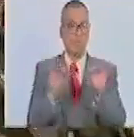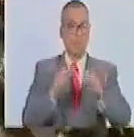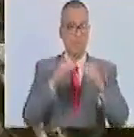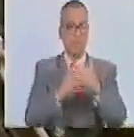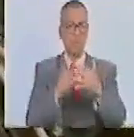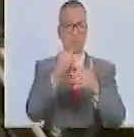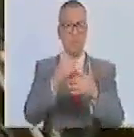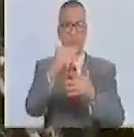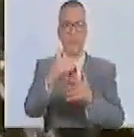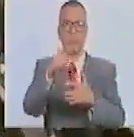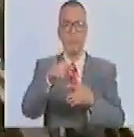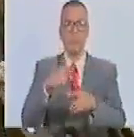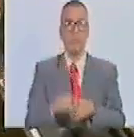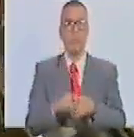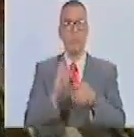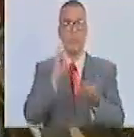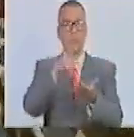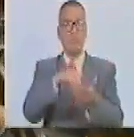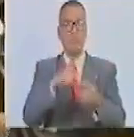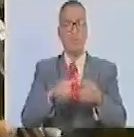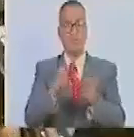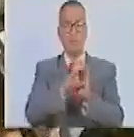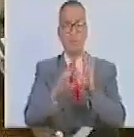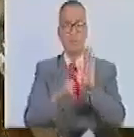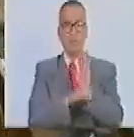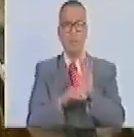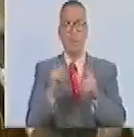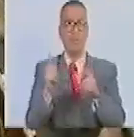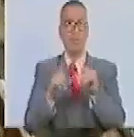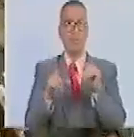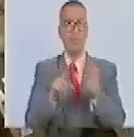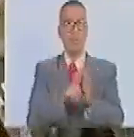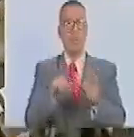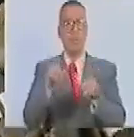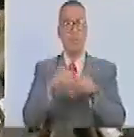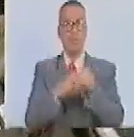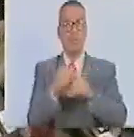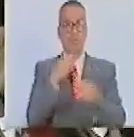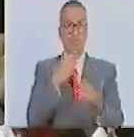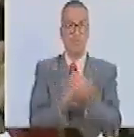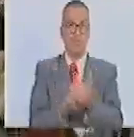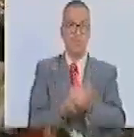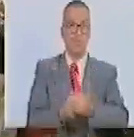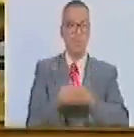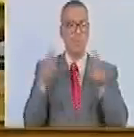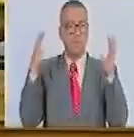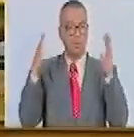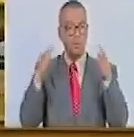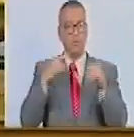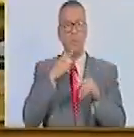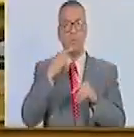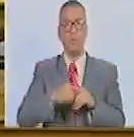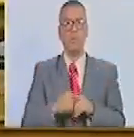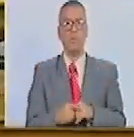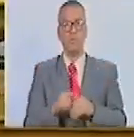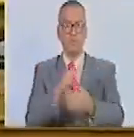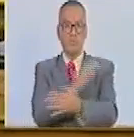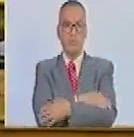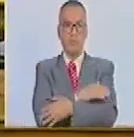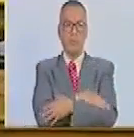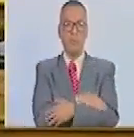saltar ninguno de los preceptos constitucionales y legales establecidos. Gracias, los aplaudo y los